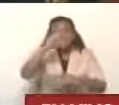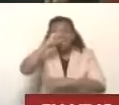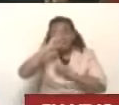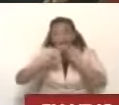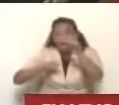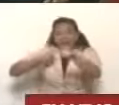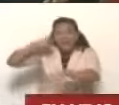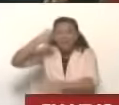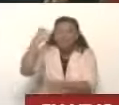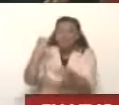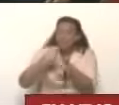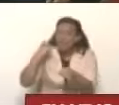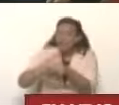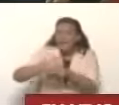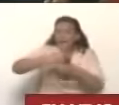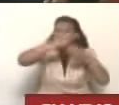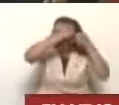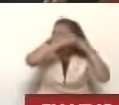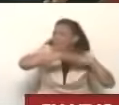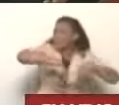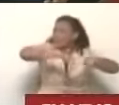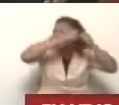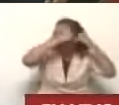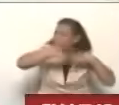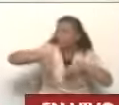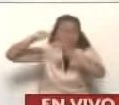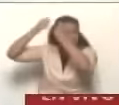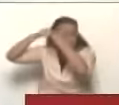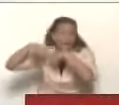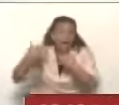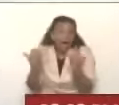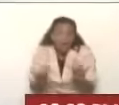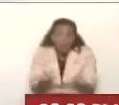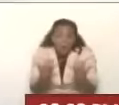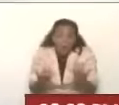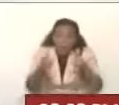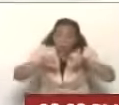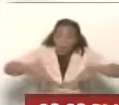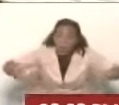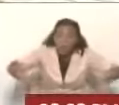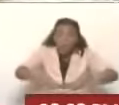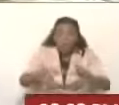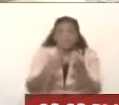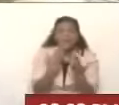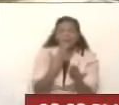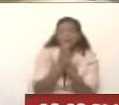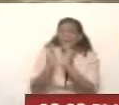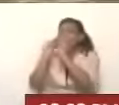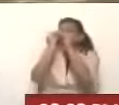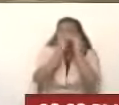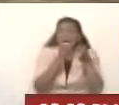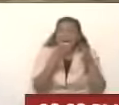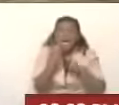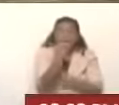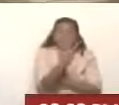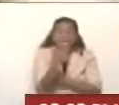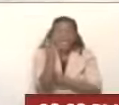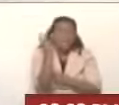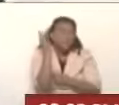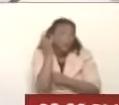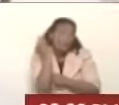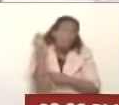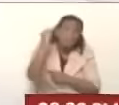trabajando y luchando por mi familia. Y ahora, hoy en día, puedo darle trabajo a 3